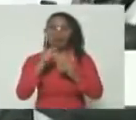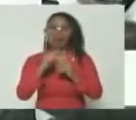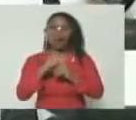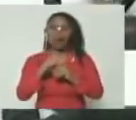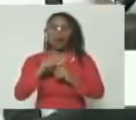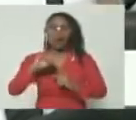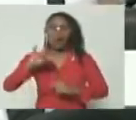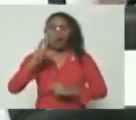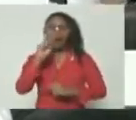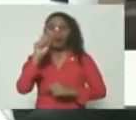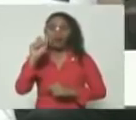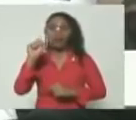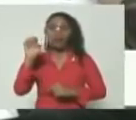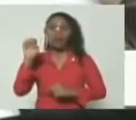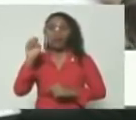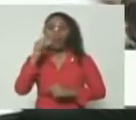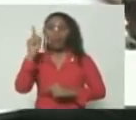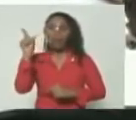José Gregorio Correa.